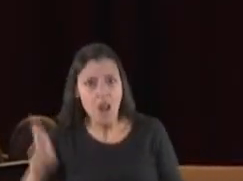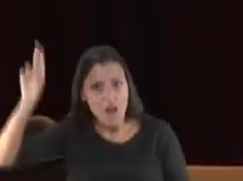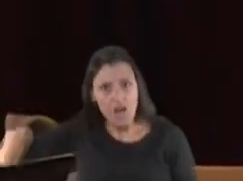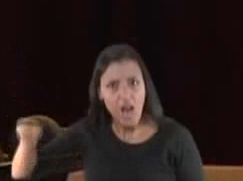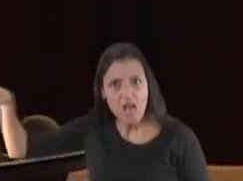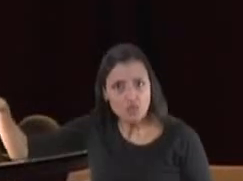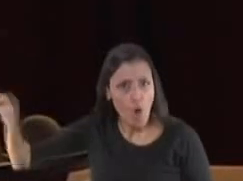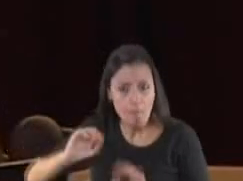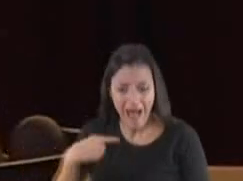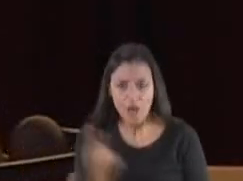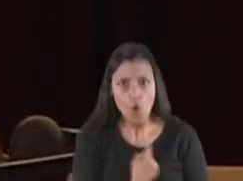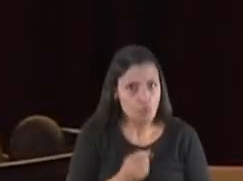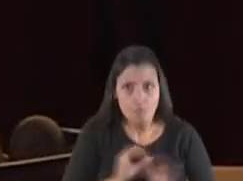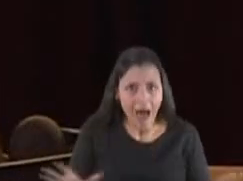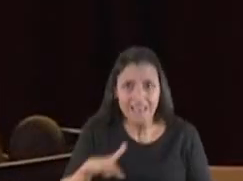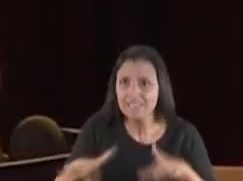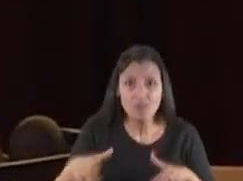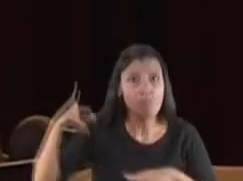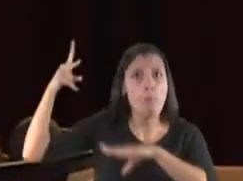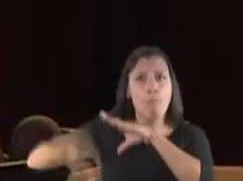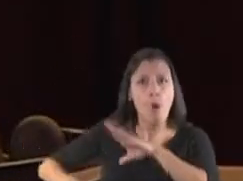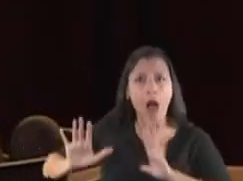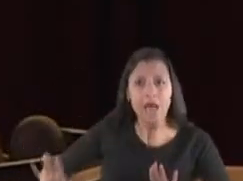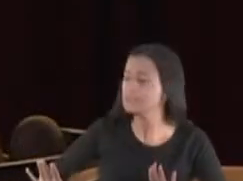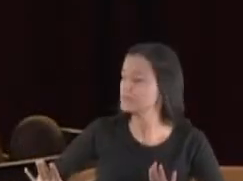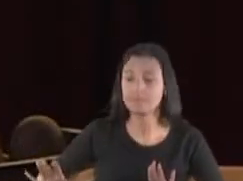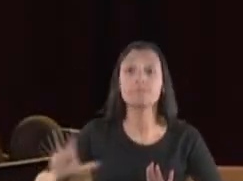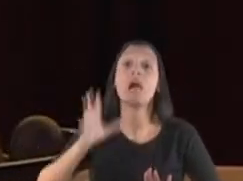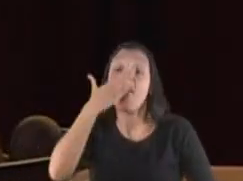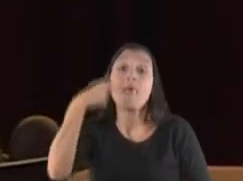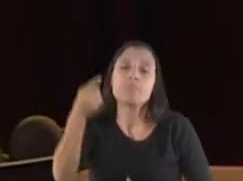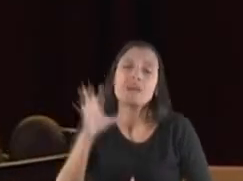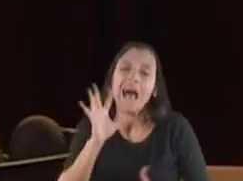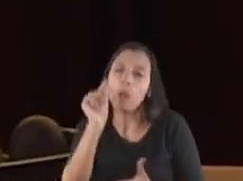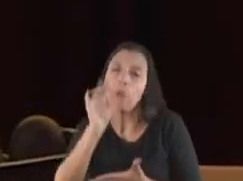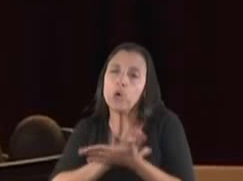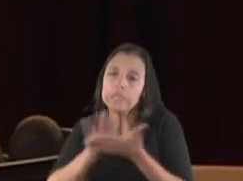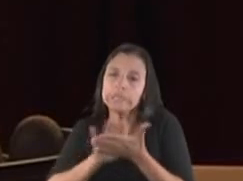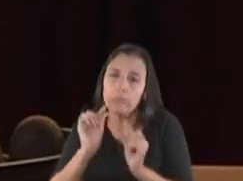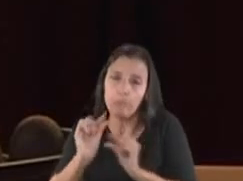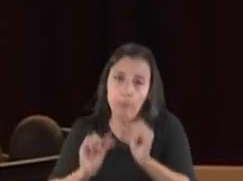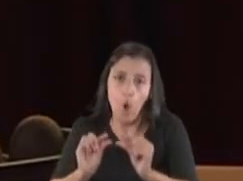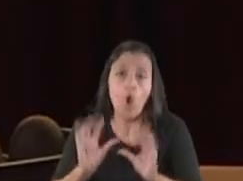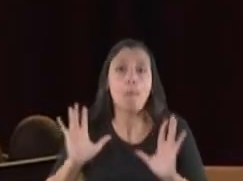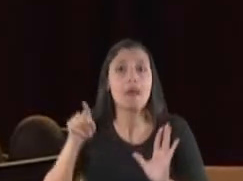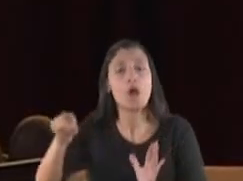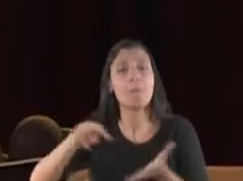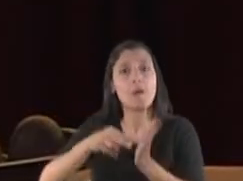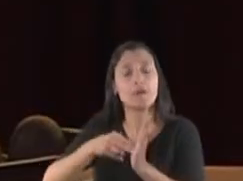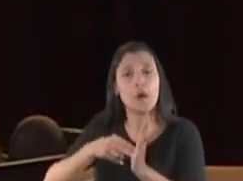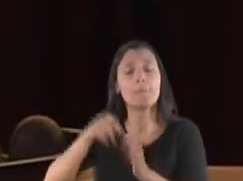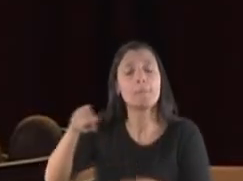de nosotros por aquel incidente que en algo pudimos remediar. Pero resolvieron su